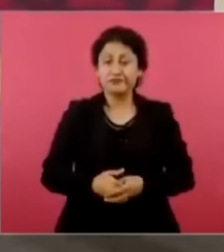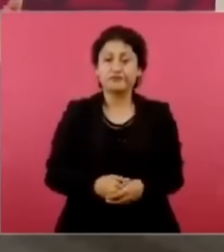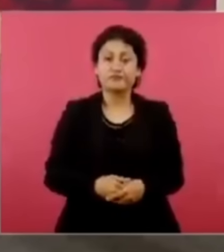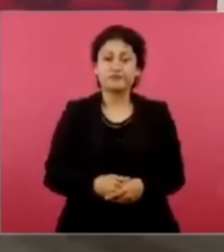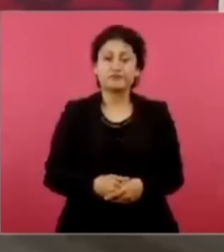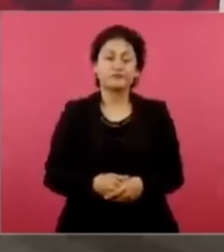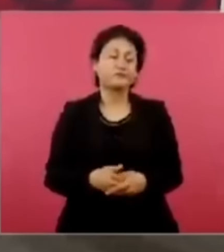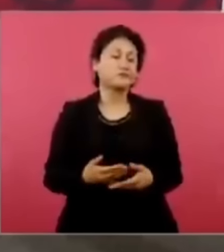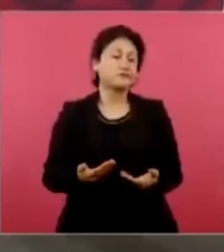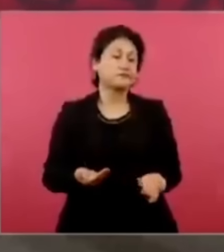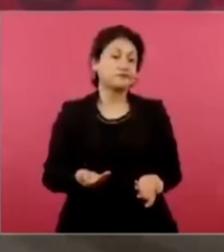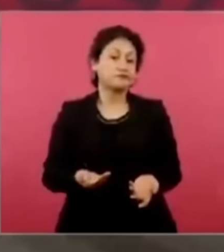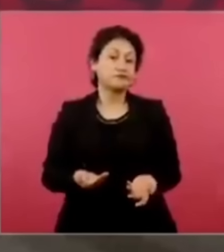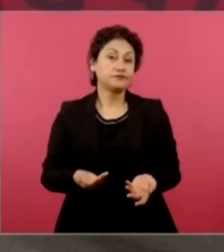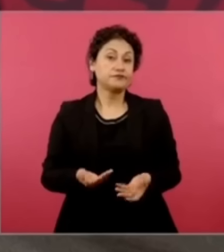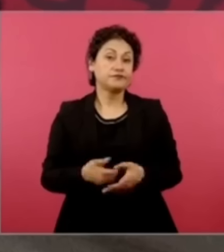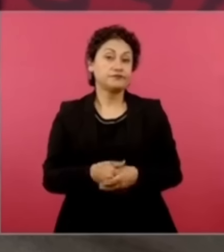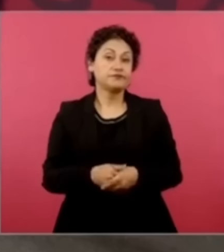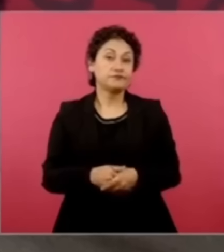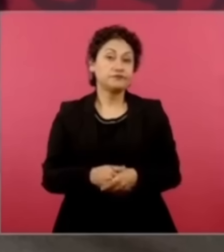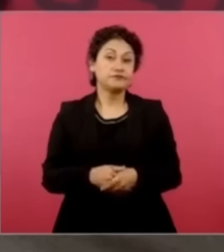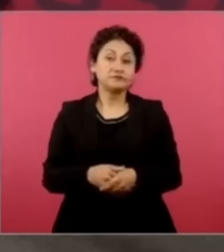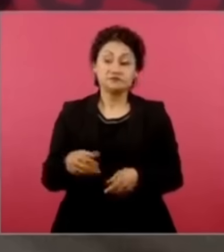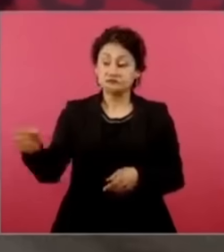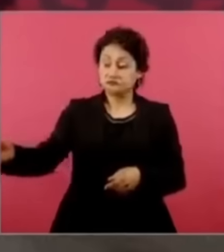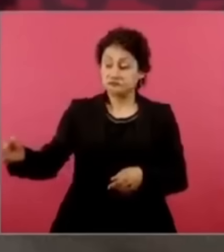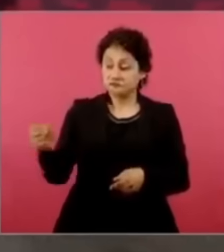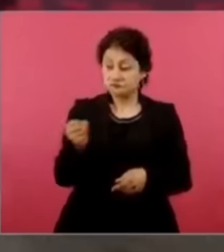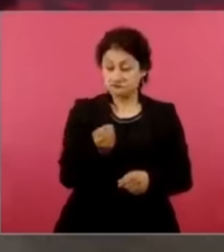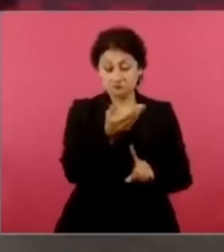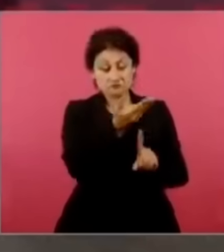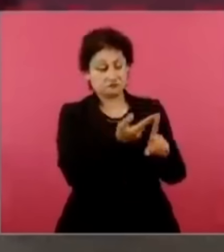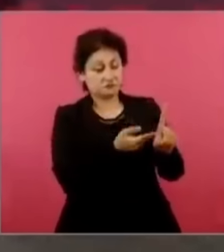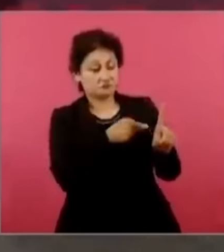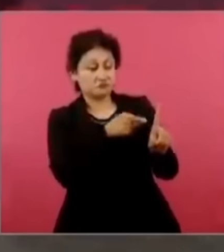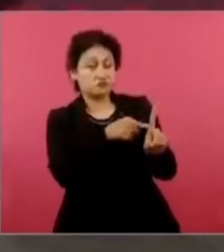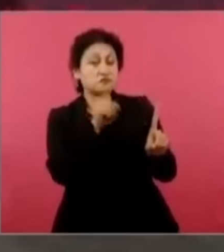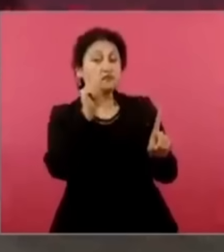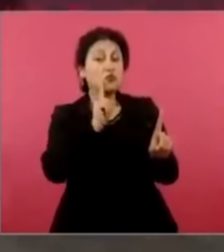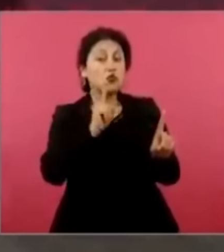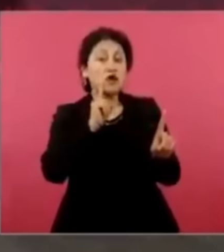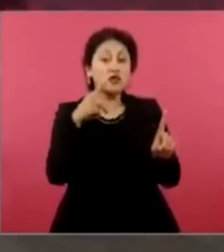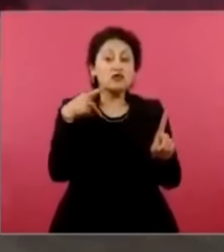de que una mujer que empezó vendiendo gelatina